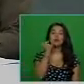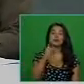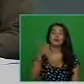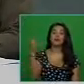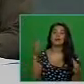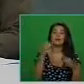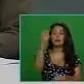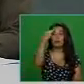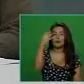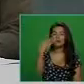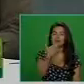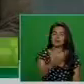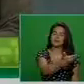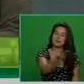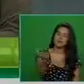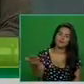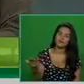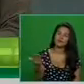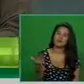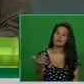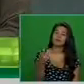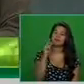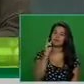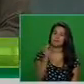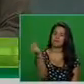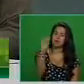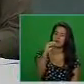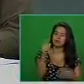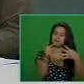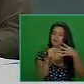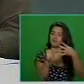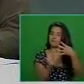técnico, agradecemos por acompañarnos y le invitamos a nuestras próximas ediciones, pero también a